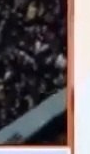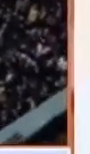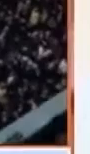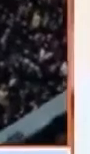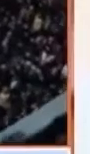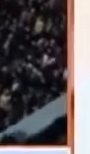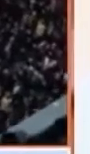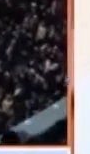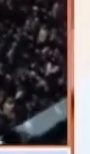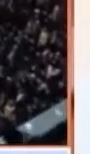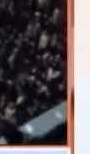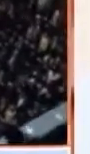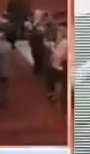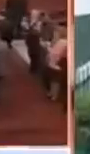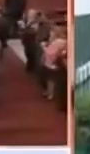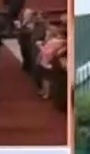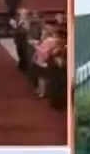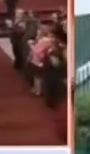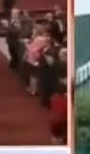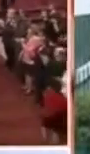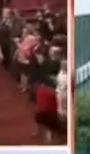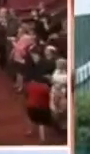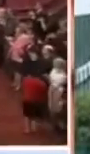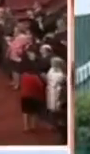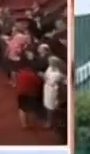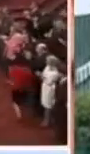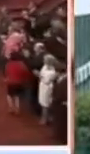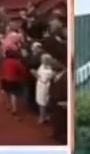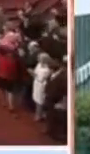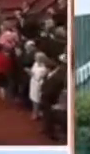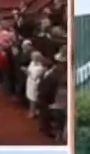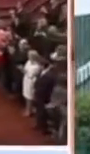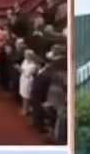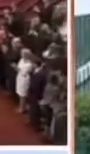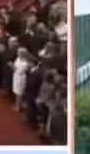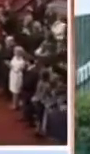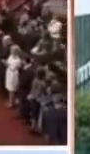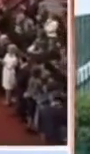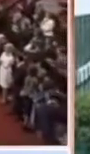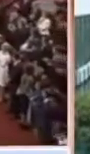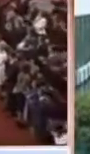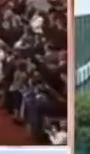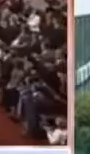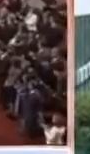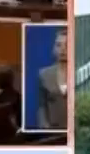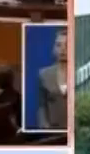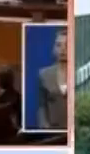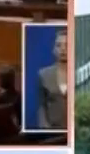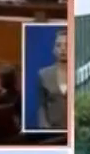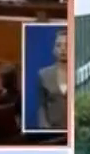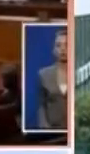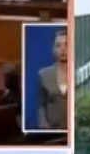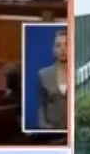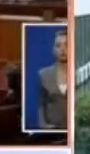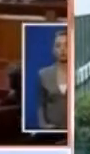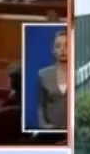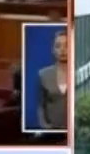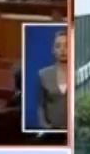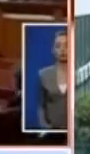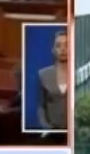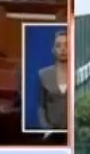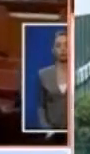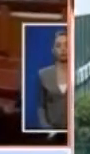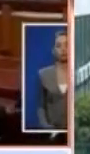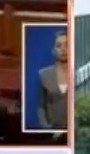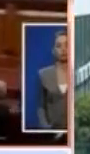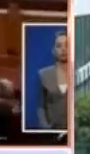justamente lo señala la presidenta Bachelet en su discurso. Desde los movimientos sociales agrupados en el denominado cónclave constituyente, pues lanzaron